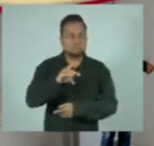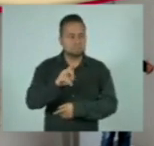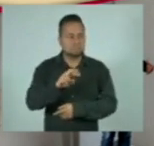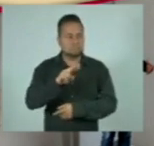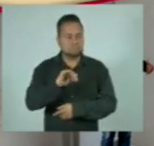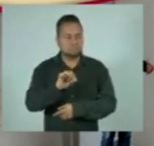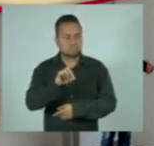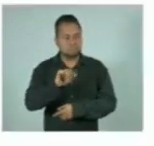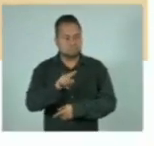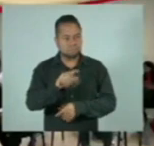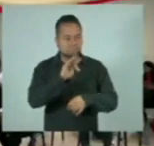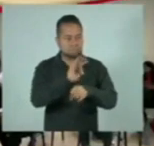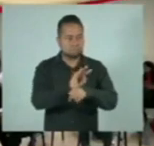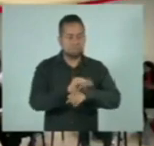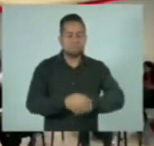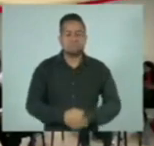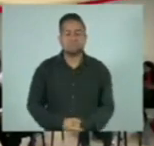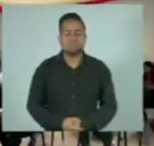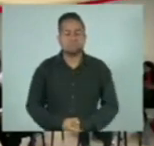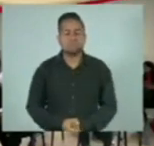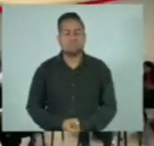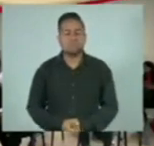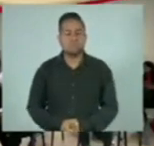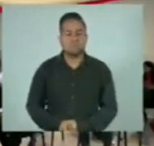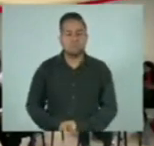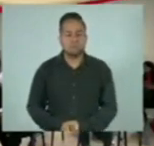sin Fronteras.